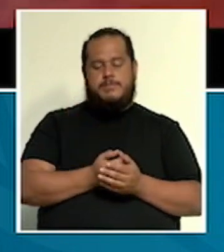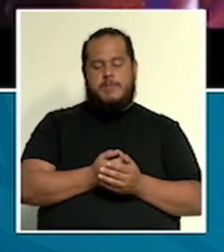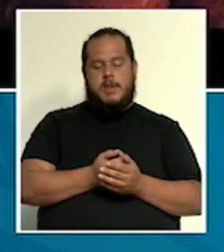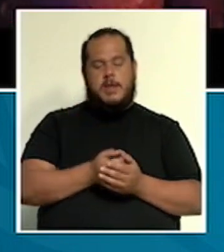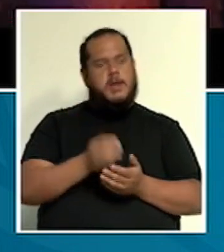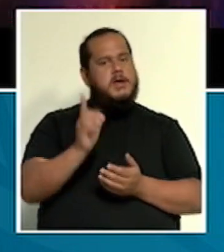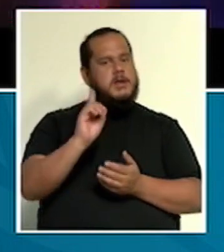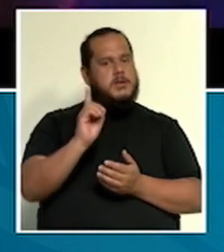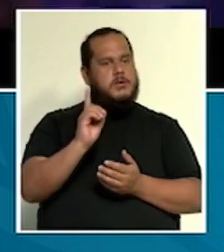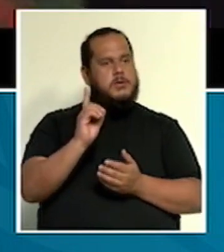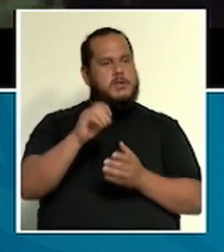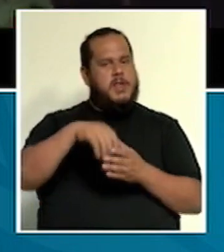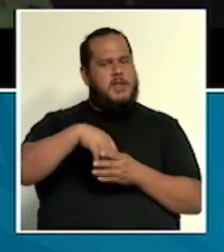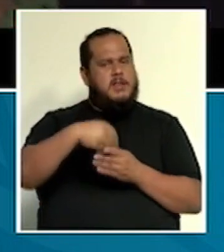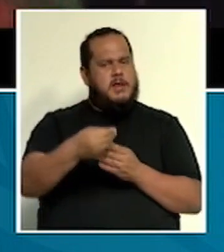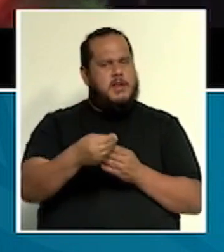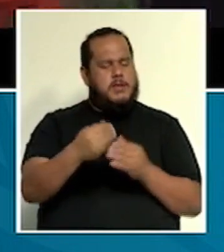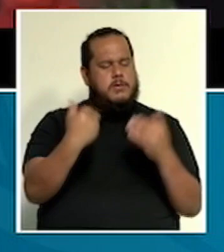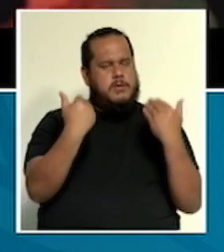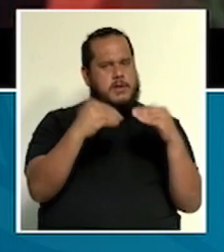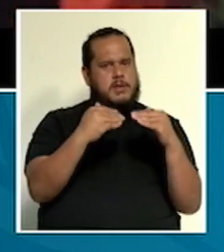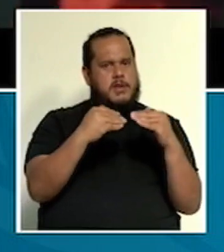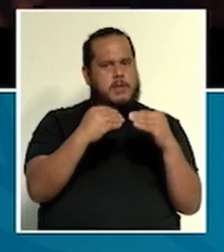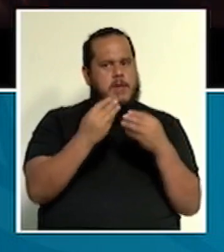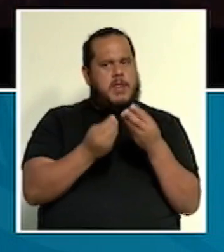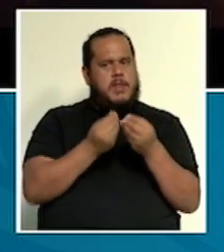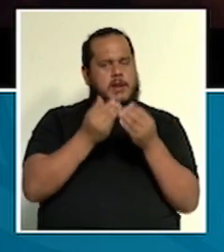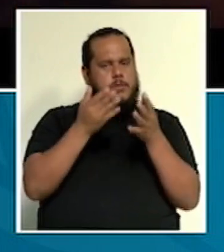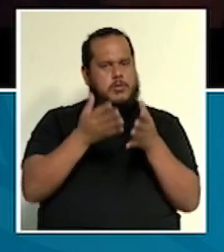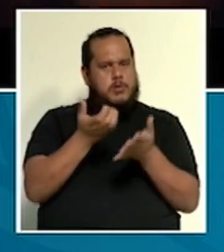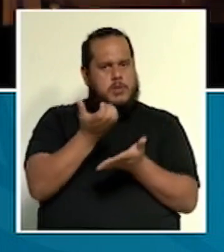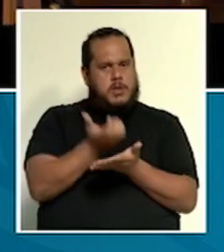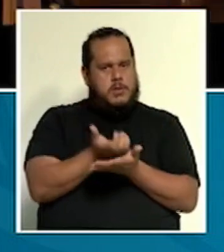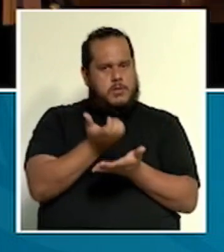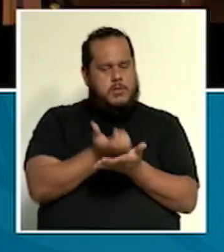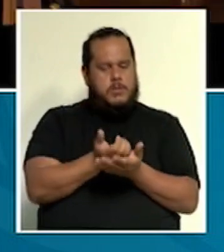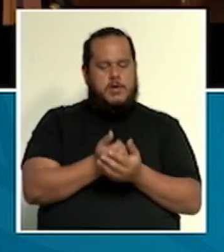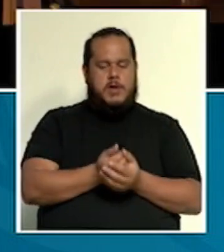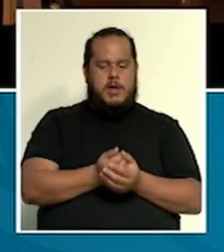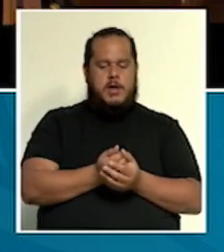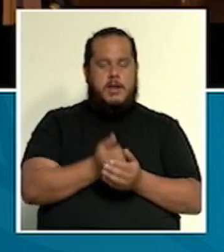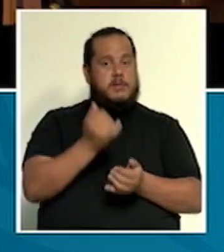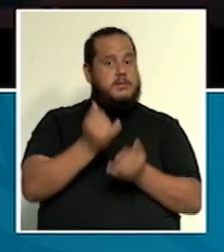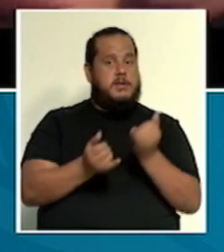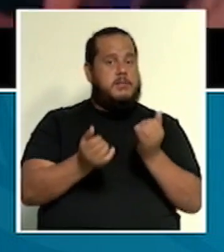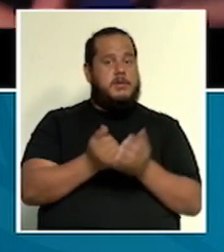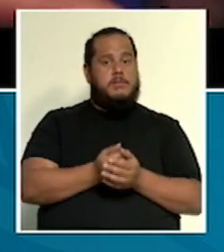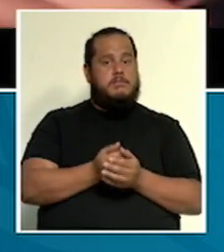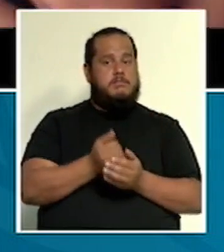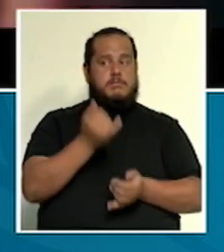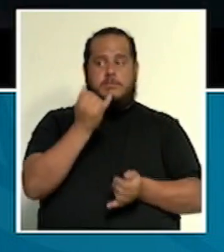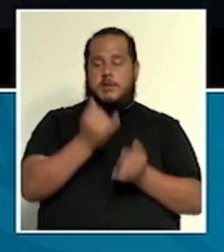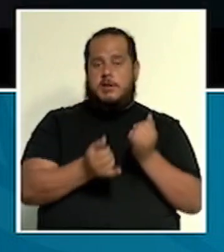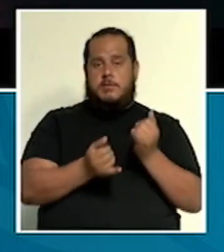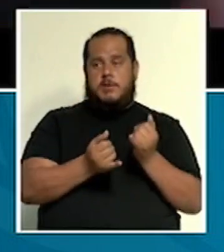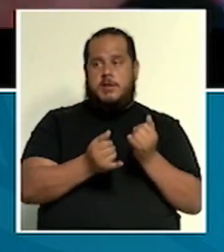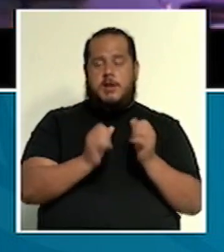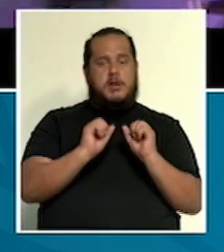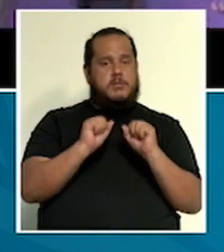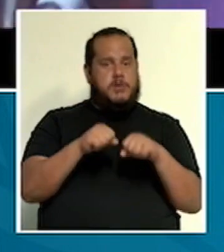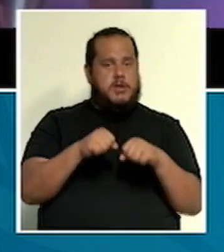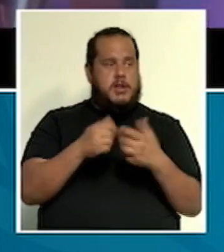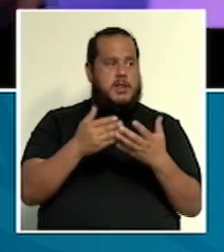en donde, saliendo de la etapa de la producción económica, se termina las posibilidades de